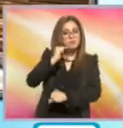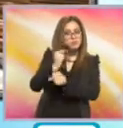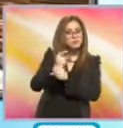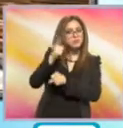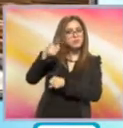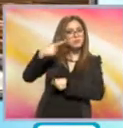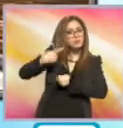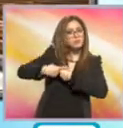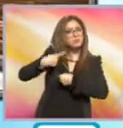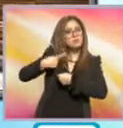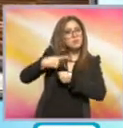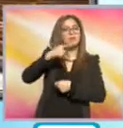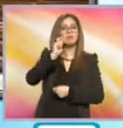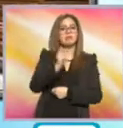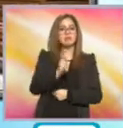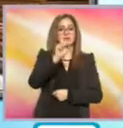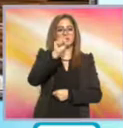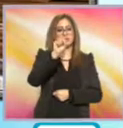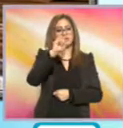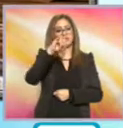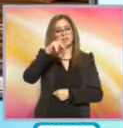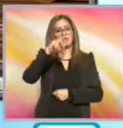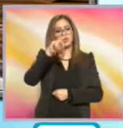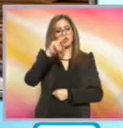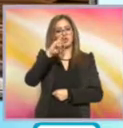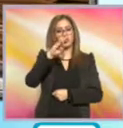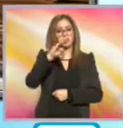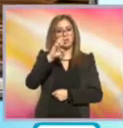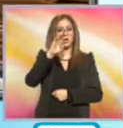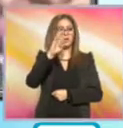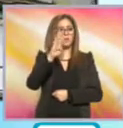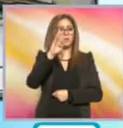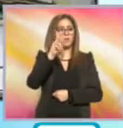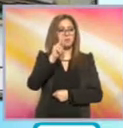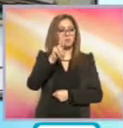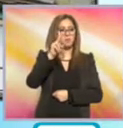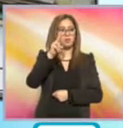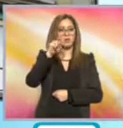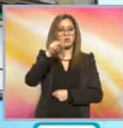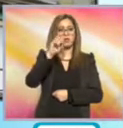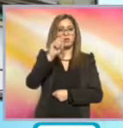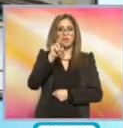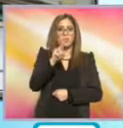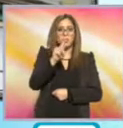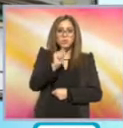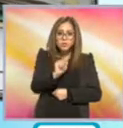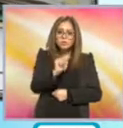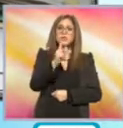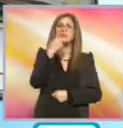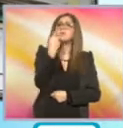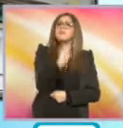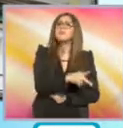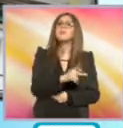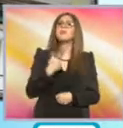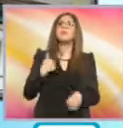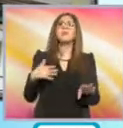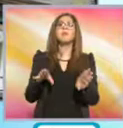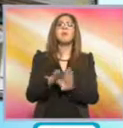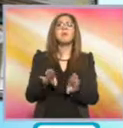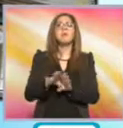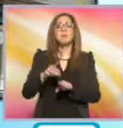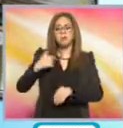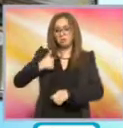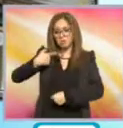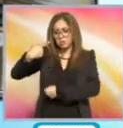padecemos este síndrome. Pero, ¿qué hacer cuando nos empezamos a sentir así? ¿Con quién acudimos? Porque tendremos que ir entonces con